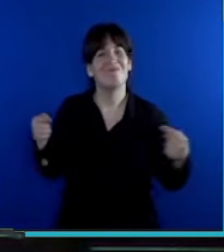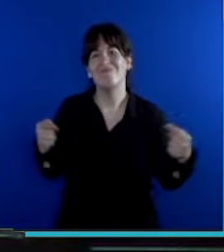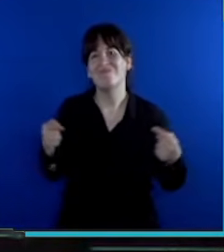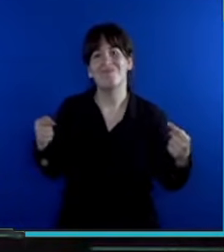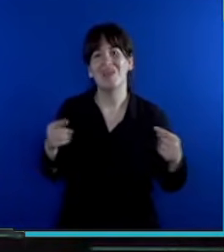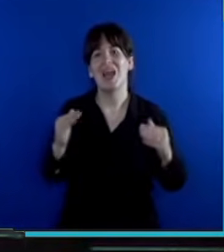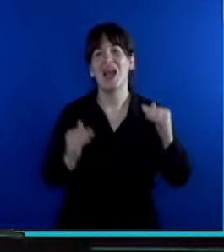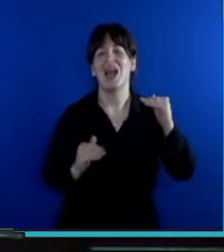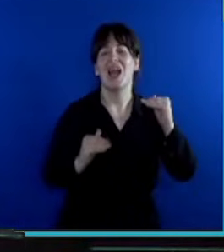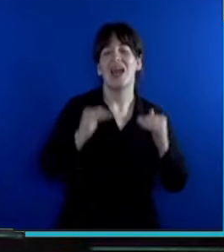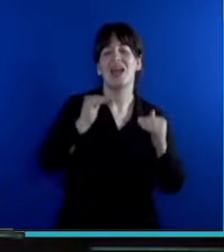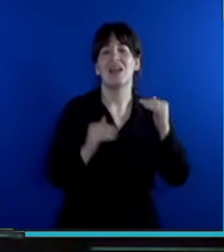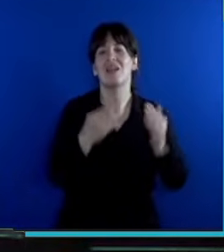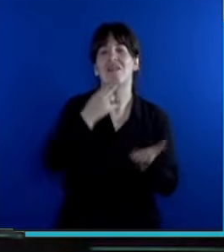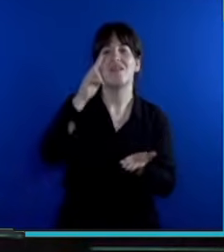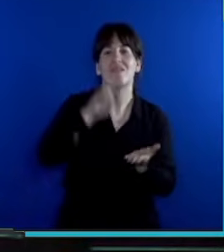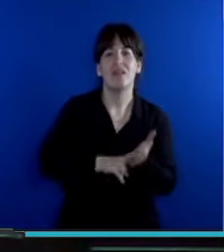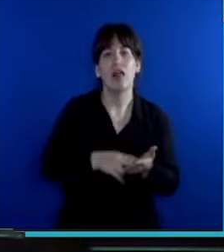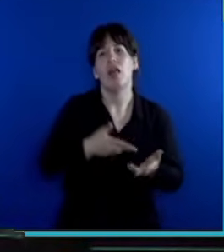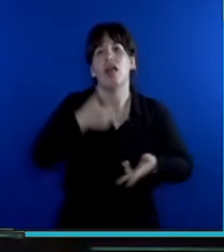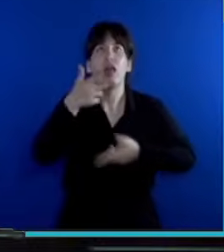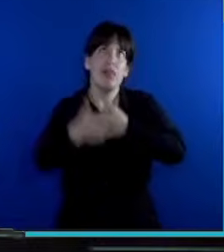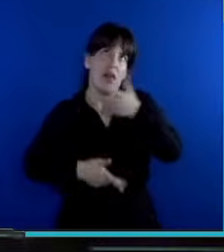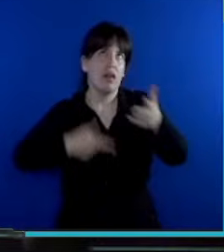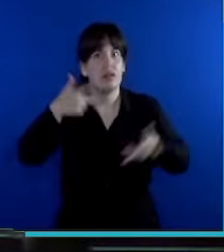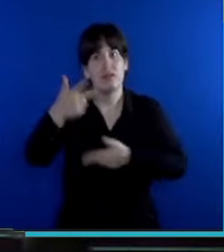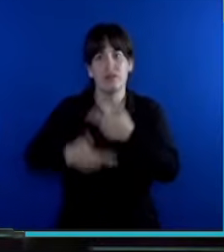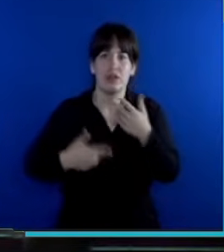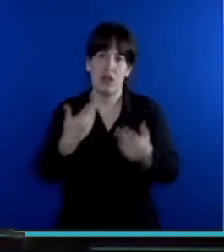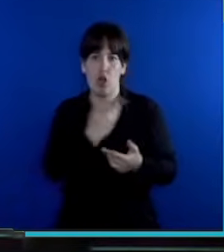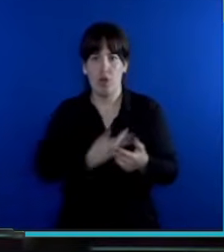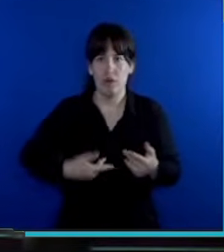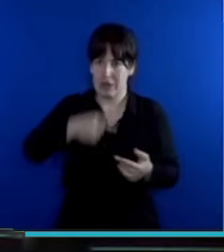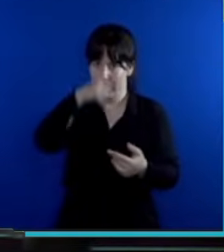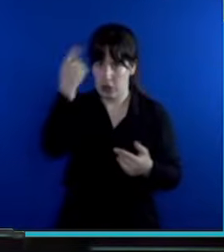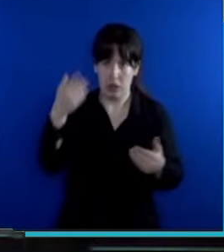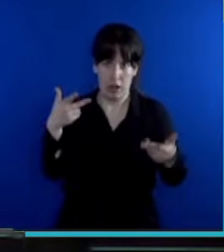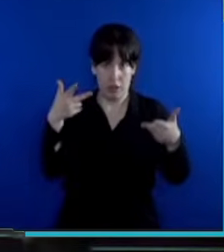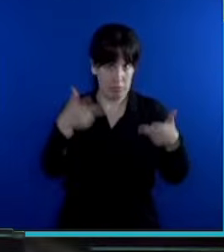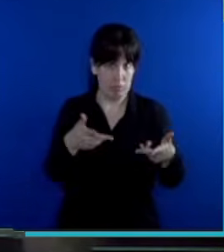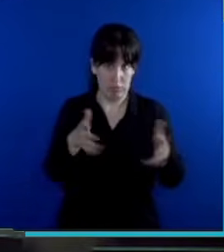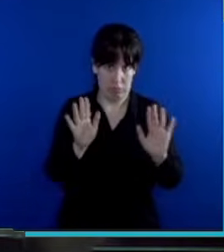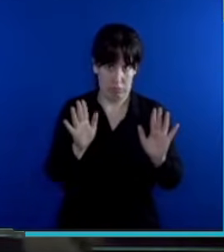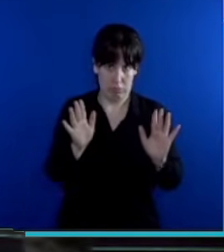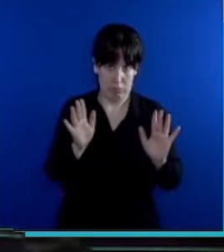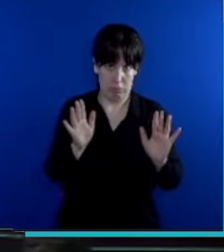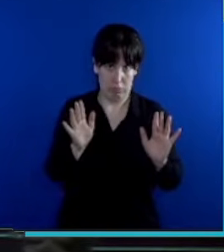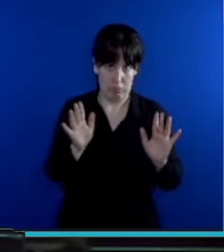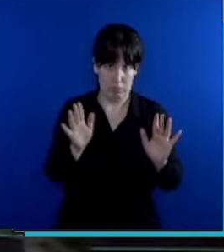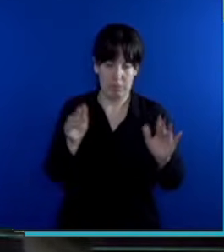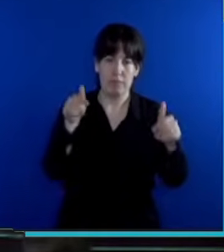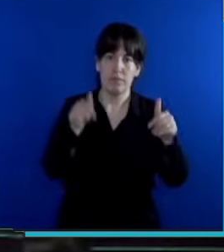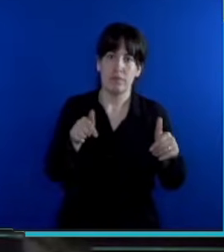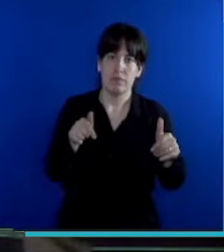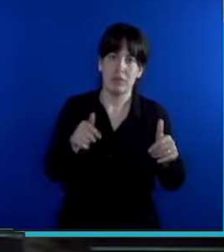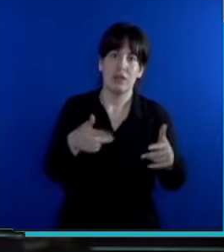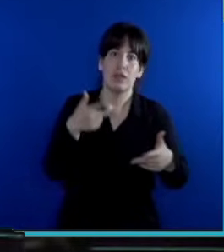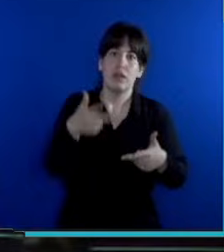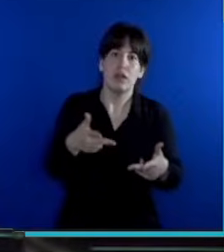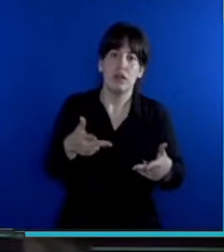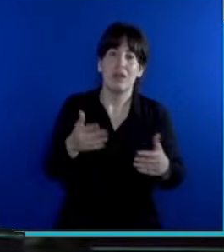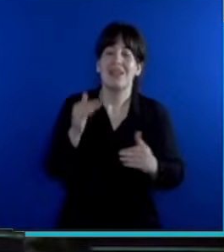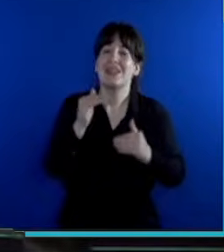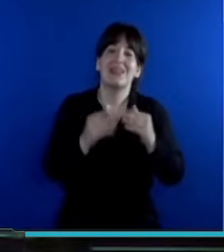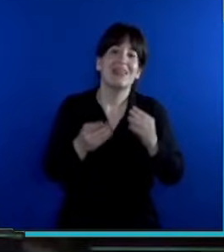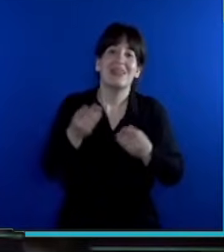del equilibrio fiscal que pregona y que propone el gobierno nacional y porque el presupuesto, vuelvo a repetir, presenta un